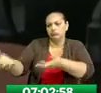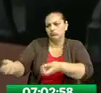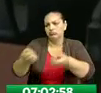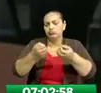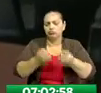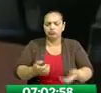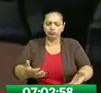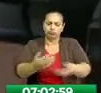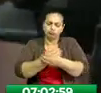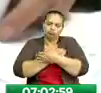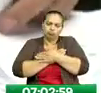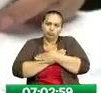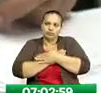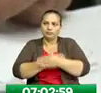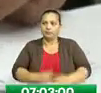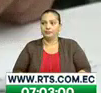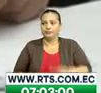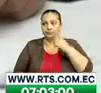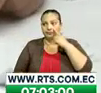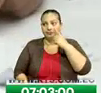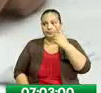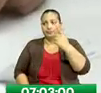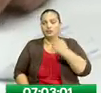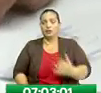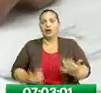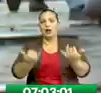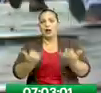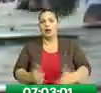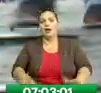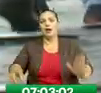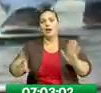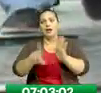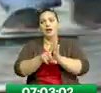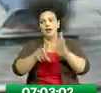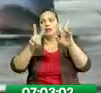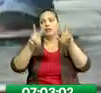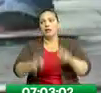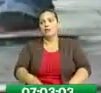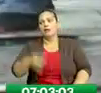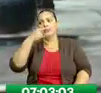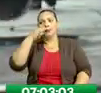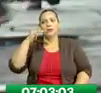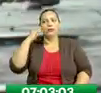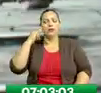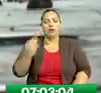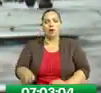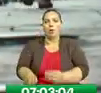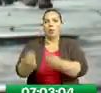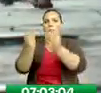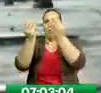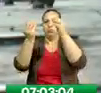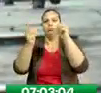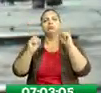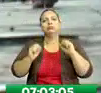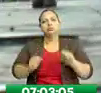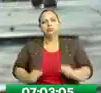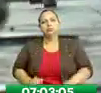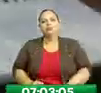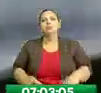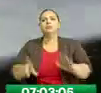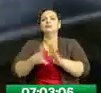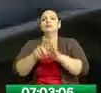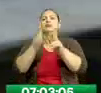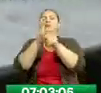edad para las pensiones alimenticias. Actualmente la ley establece que un joven que cursa estudios universitarios recibirá hasta los 21 años